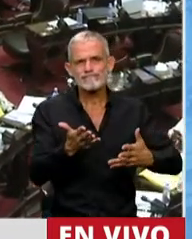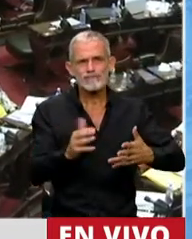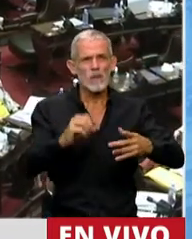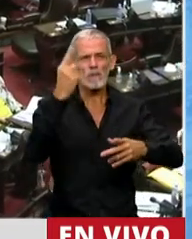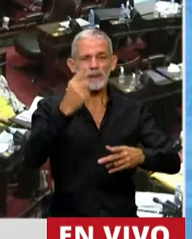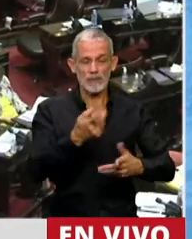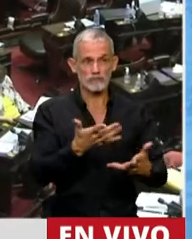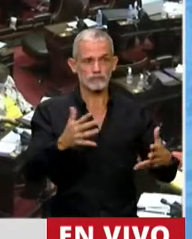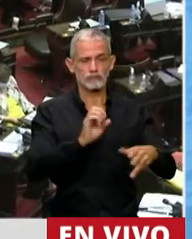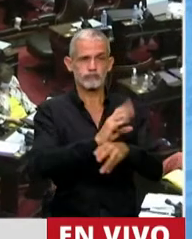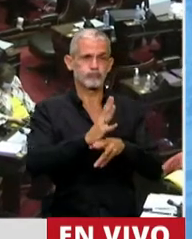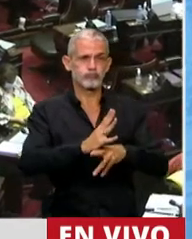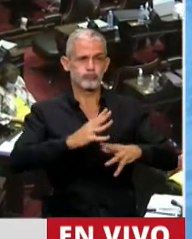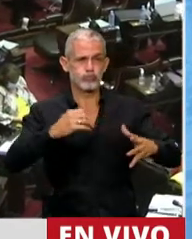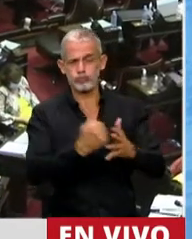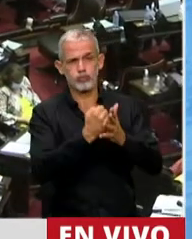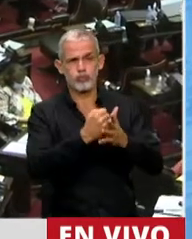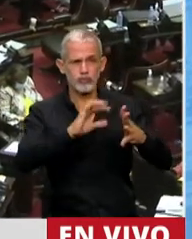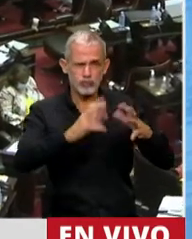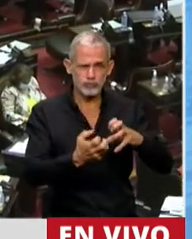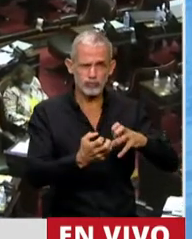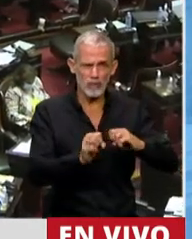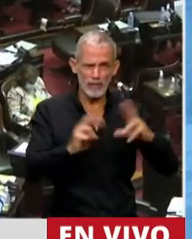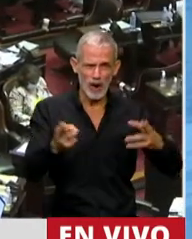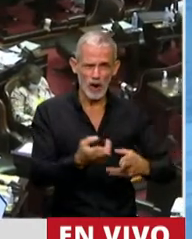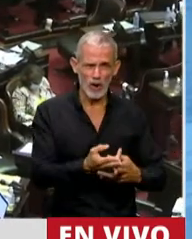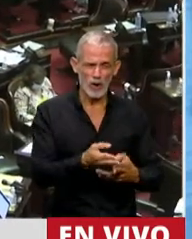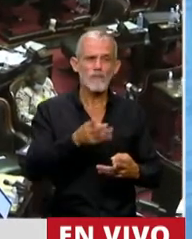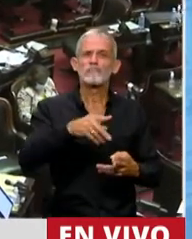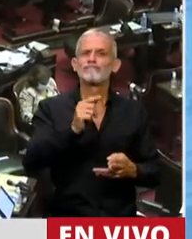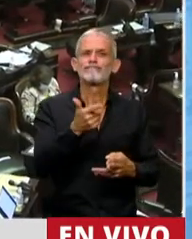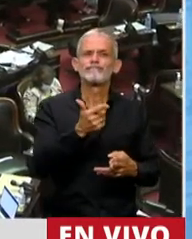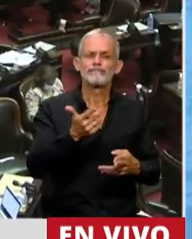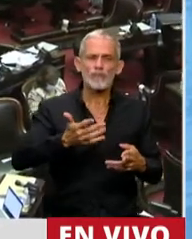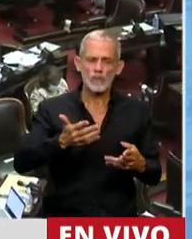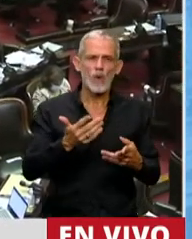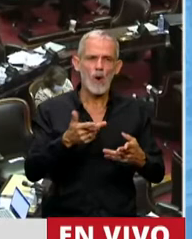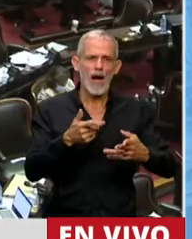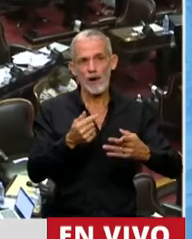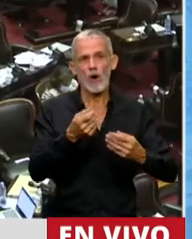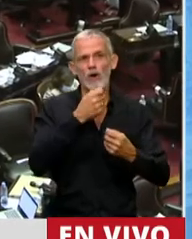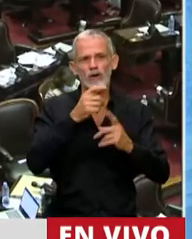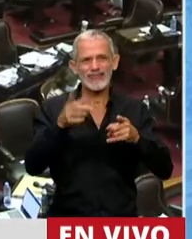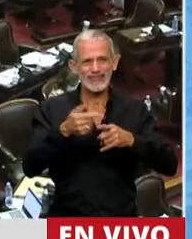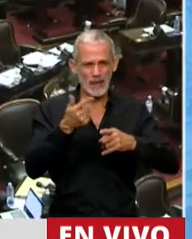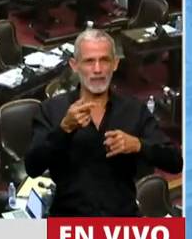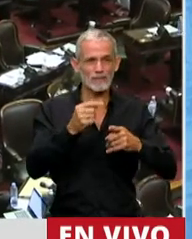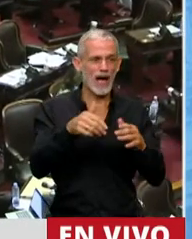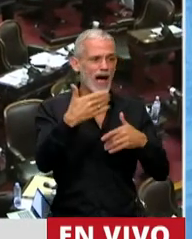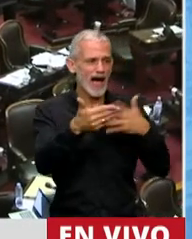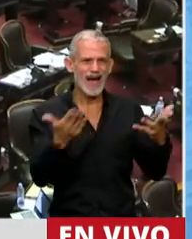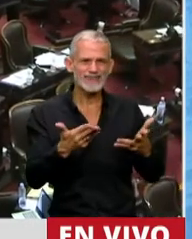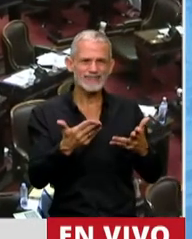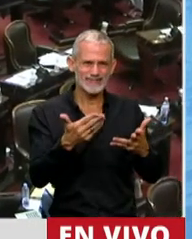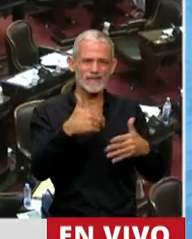primero sufrieron la pandemia y la continúan sufriendo. Son quienes están en la primera línea atendiendo las necesidades de sus vecinos.